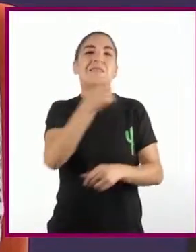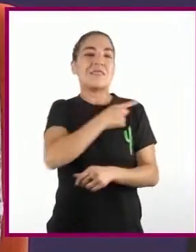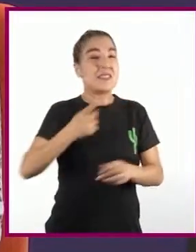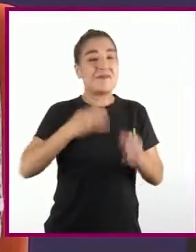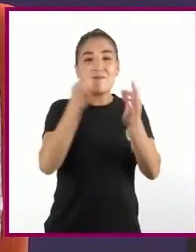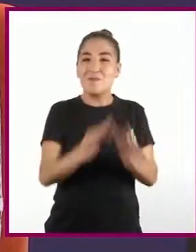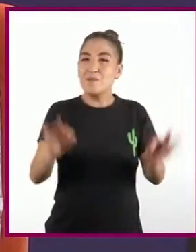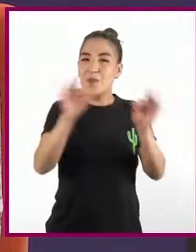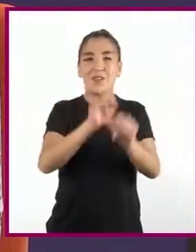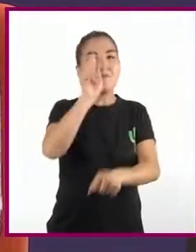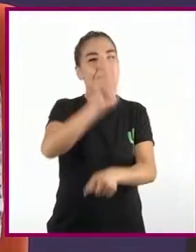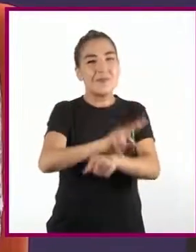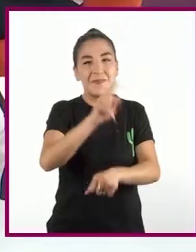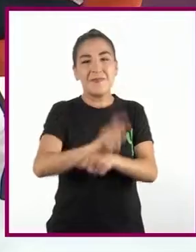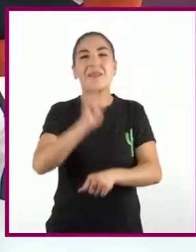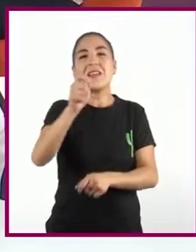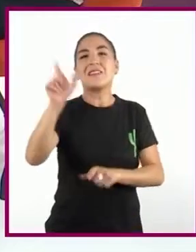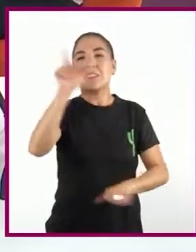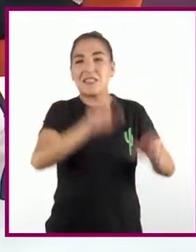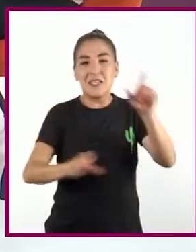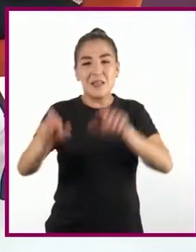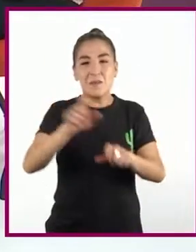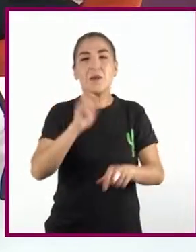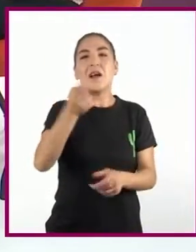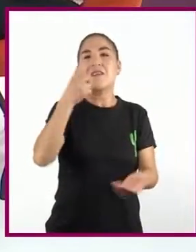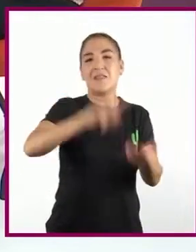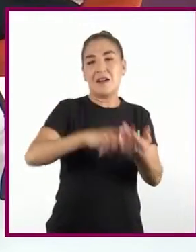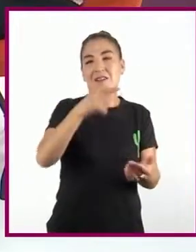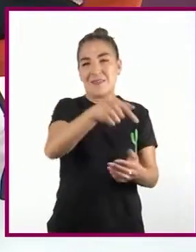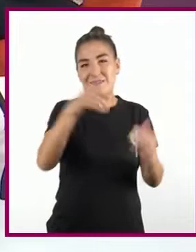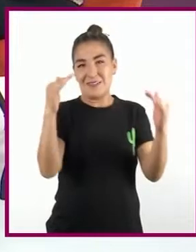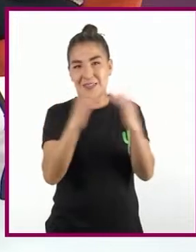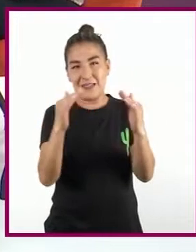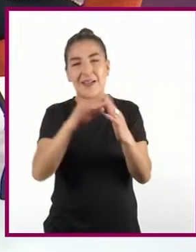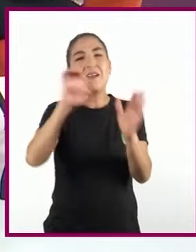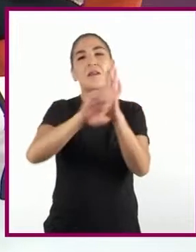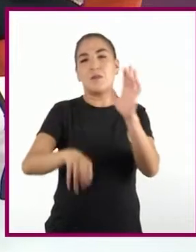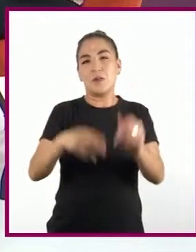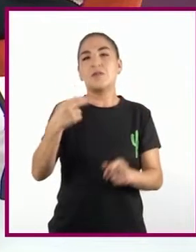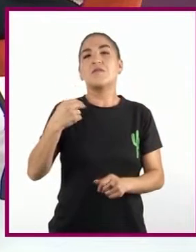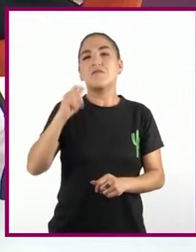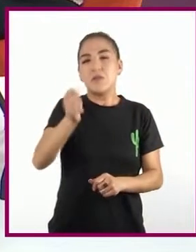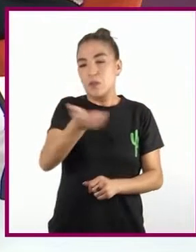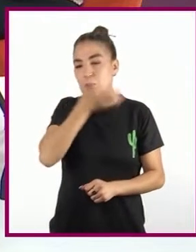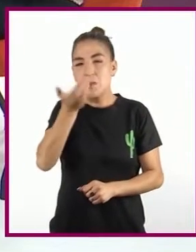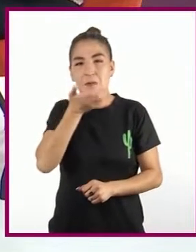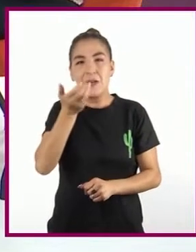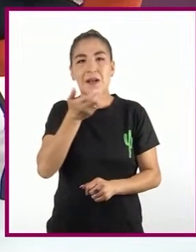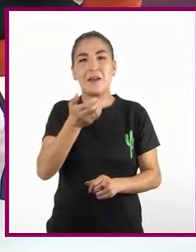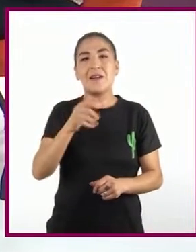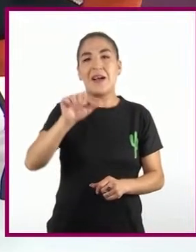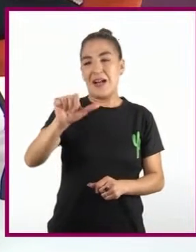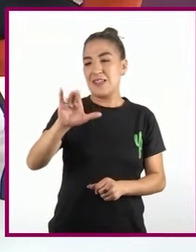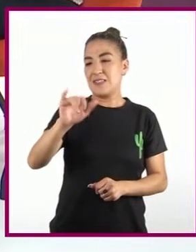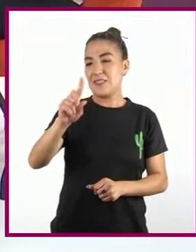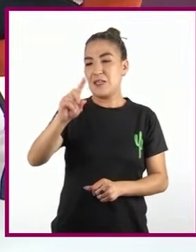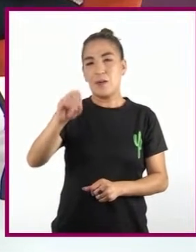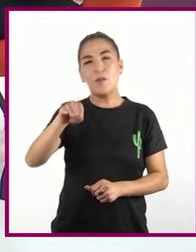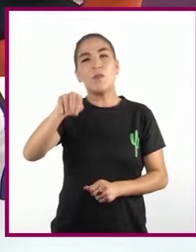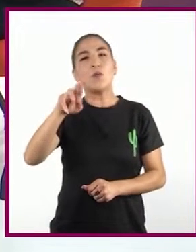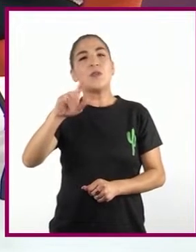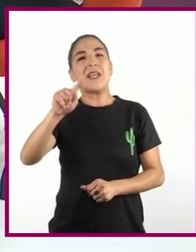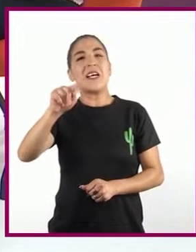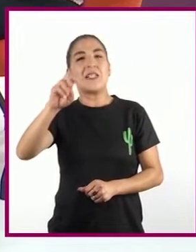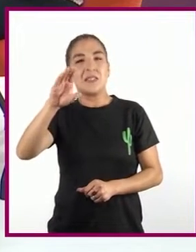al pendiente de los químicos que tenemos en casa. Por ejemplo, pues nosotros utilizamos en general ácido muriático, así lo conocen, que es